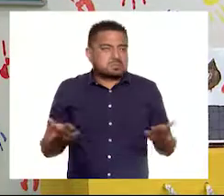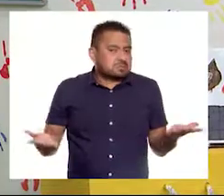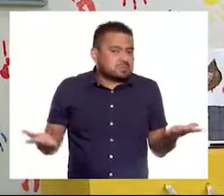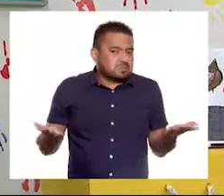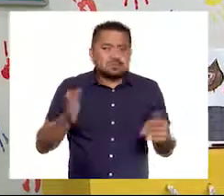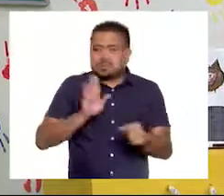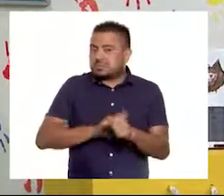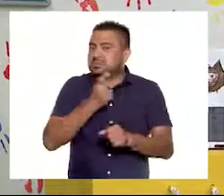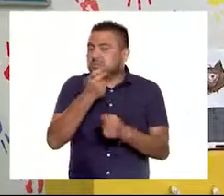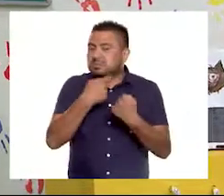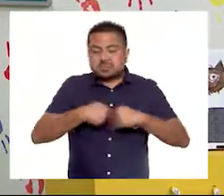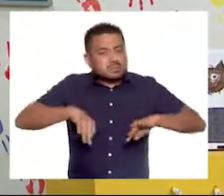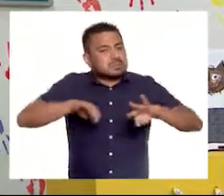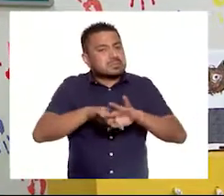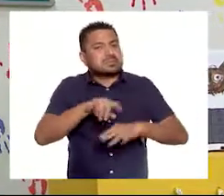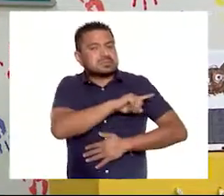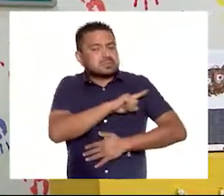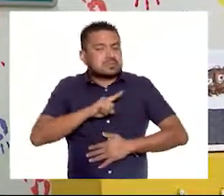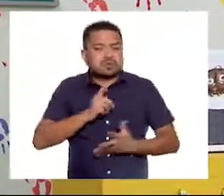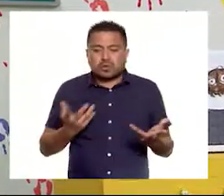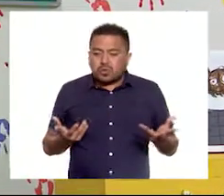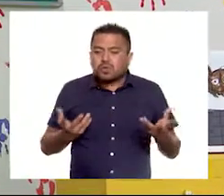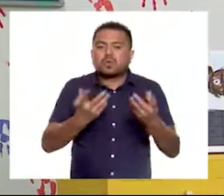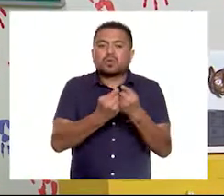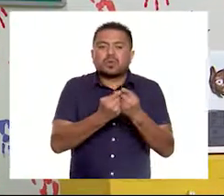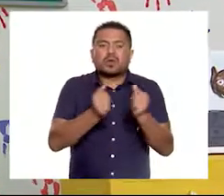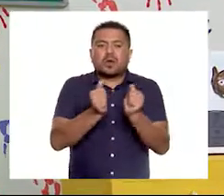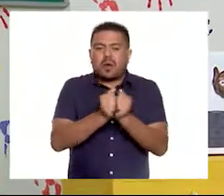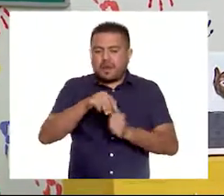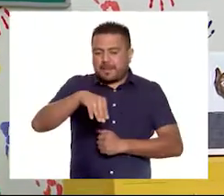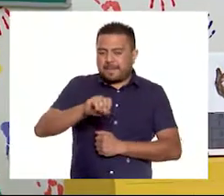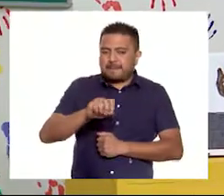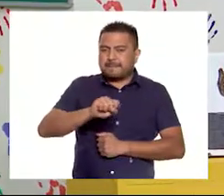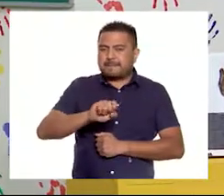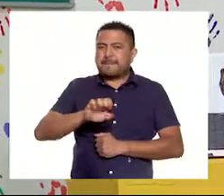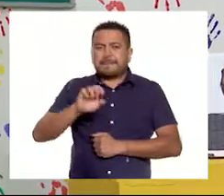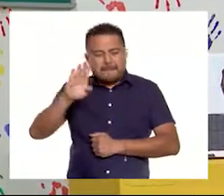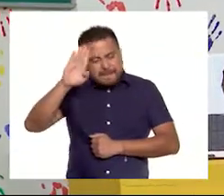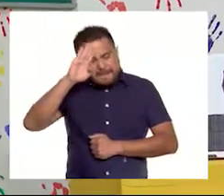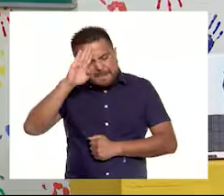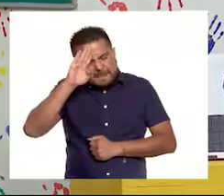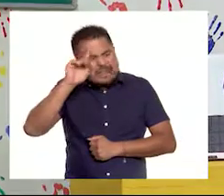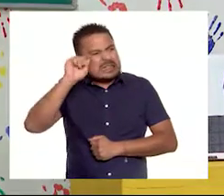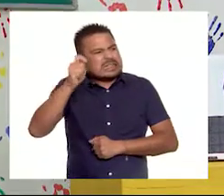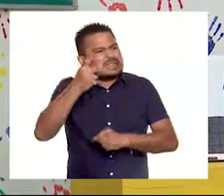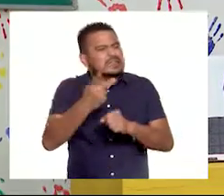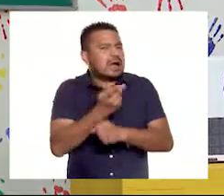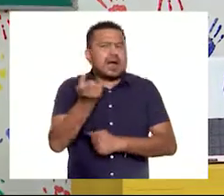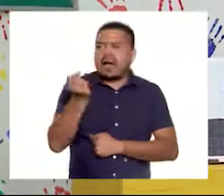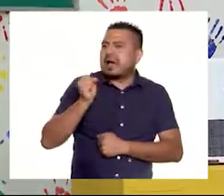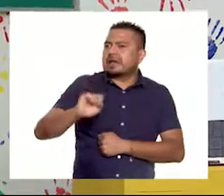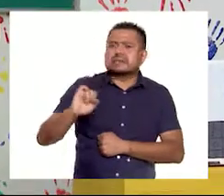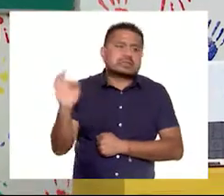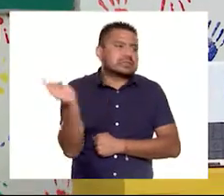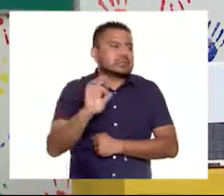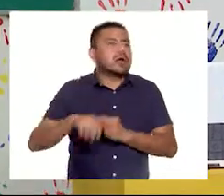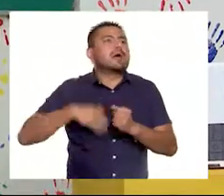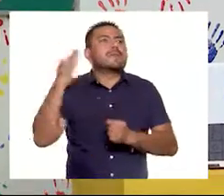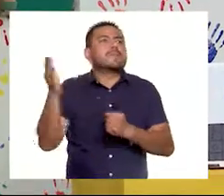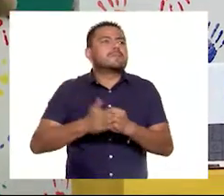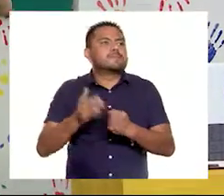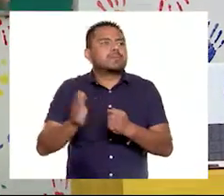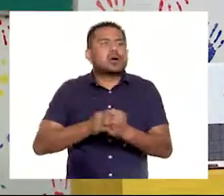Pues por eso es tan importante que junto con Monse reflexionemos en lo que pasó. Así, quizá la próxima